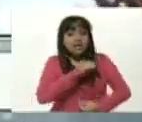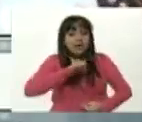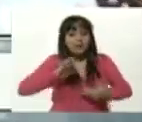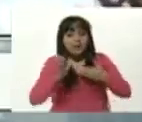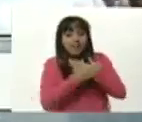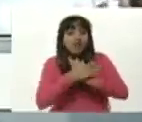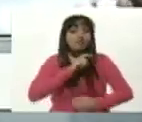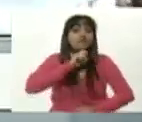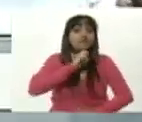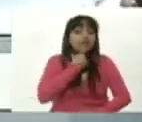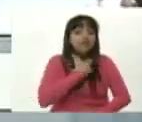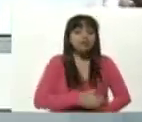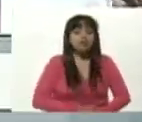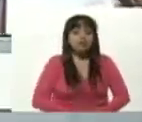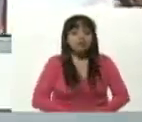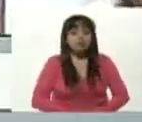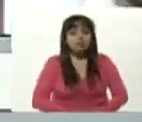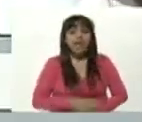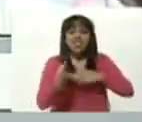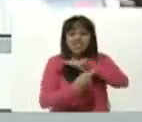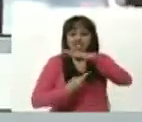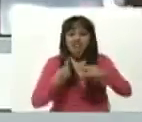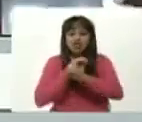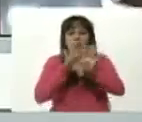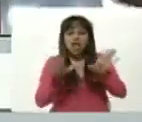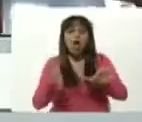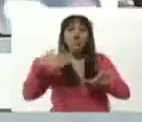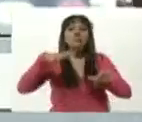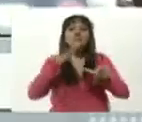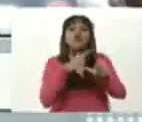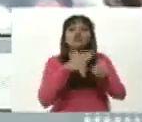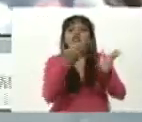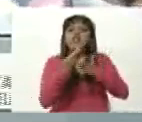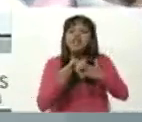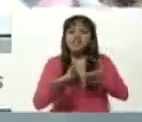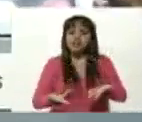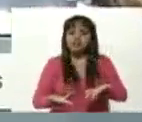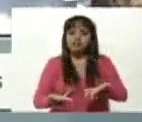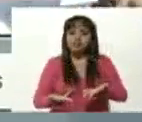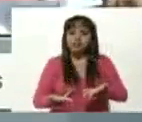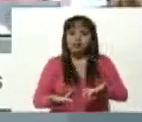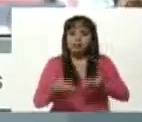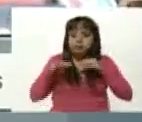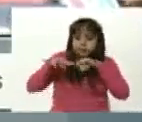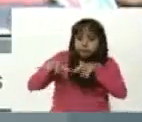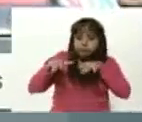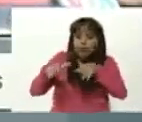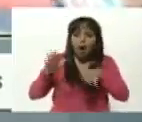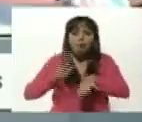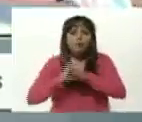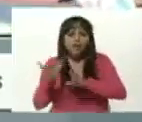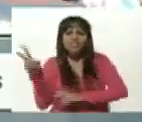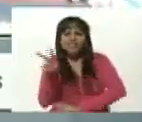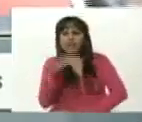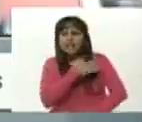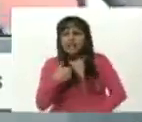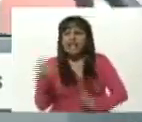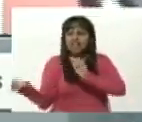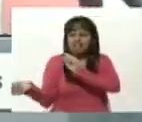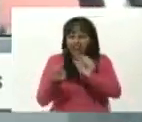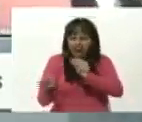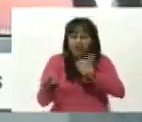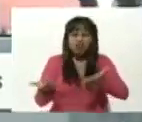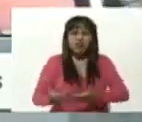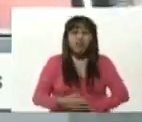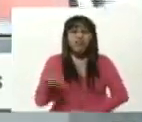secreto, bueno, datos concretos de dónde vienen las amenazas, porque Venezuela quiere diálogo,